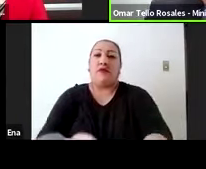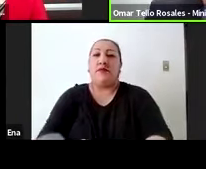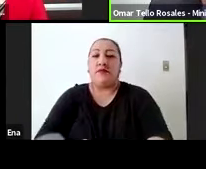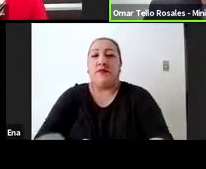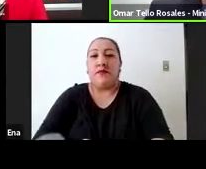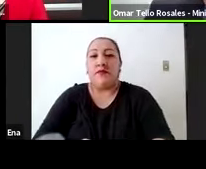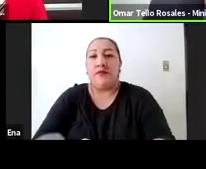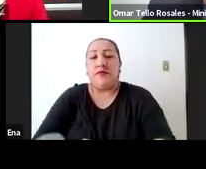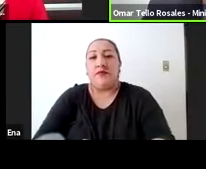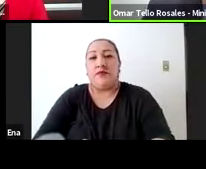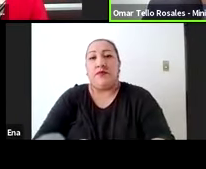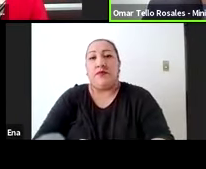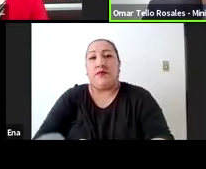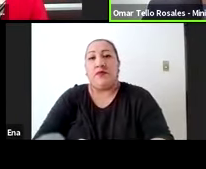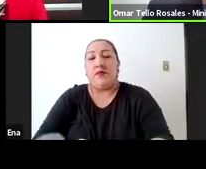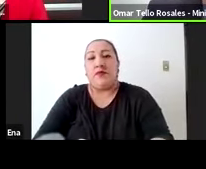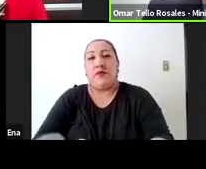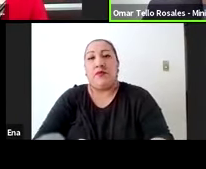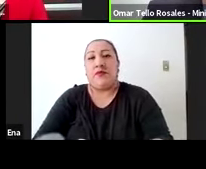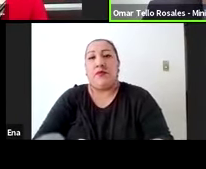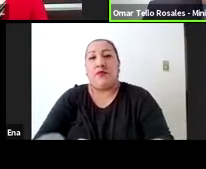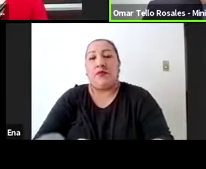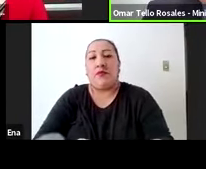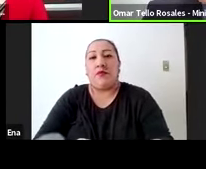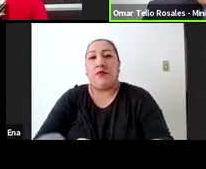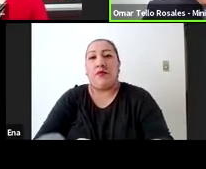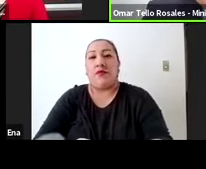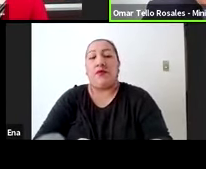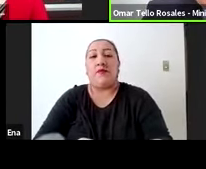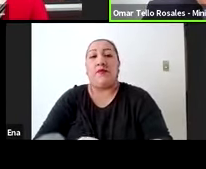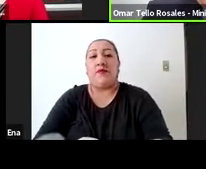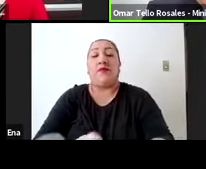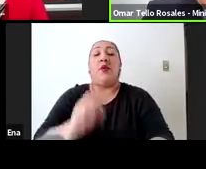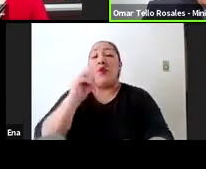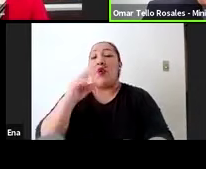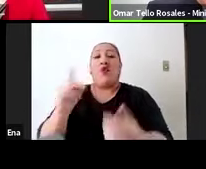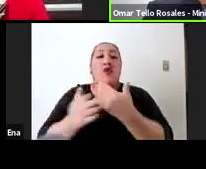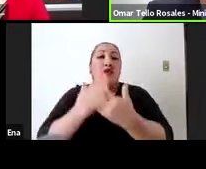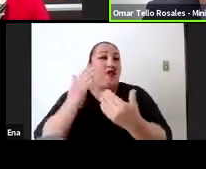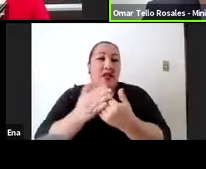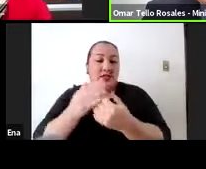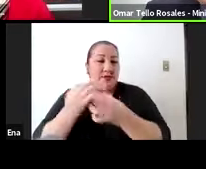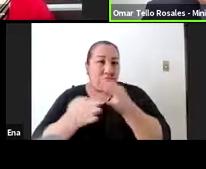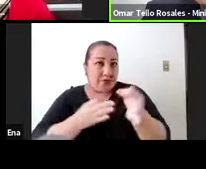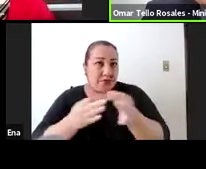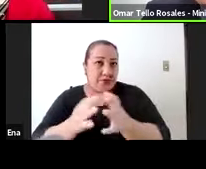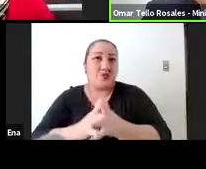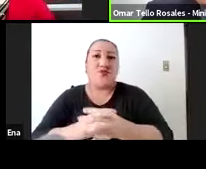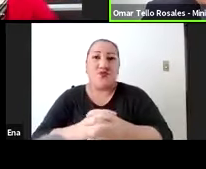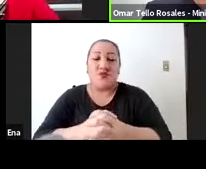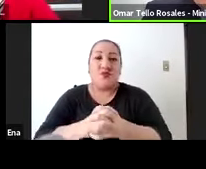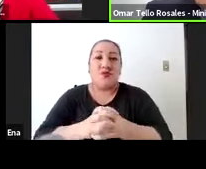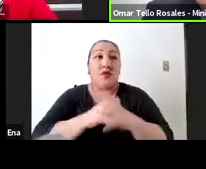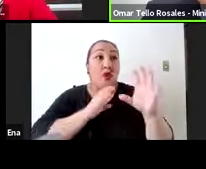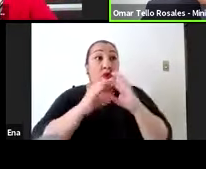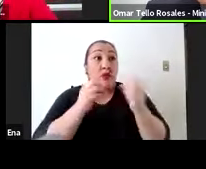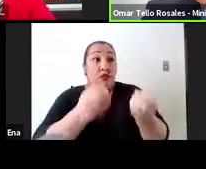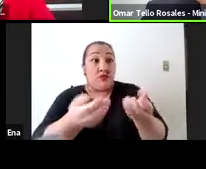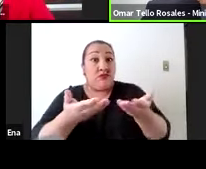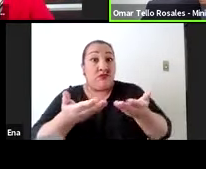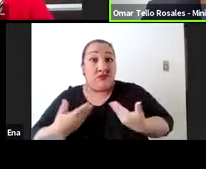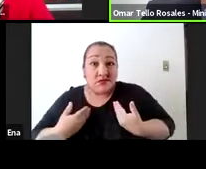Bueno, es fácil de explicar. No todos los hechos llegan de manera, pues la comunicación de la noticia criminal o de